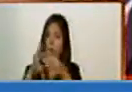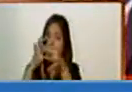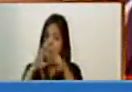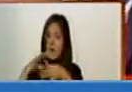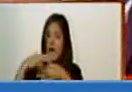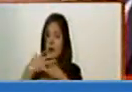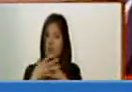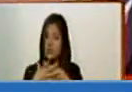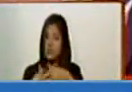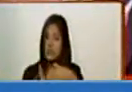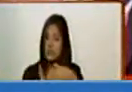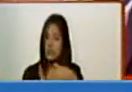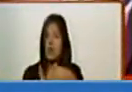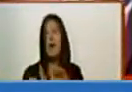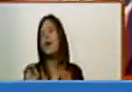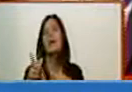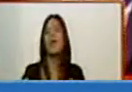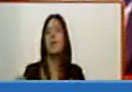en Asunción,